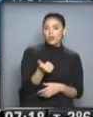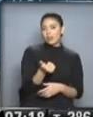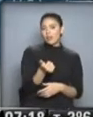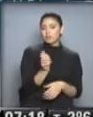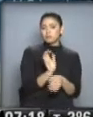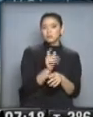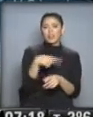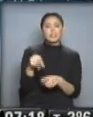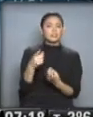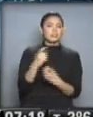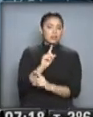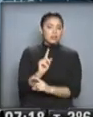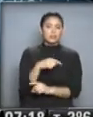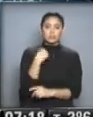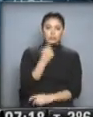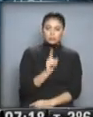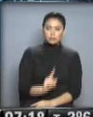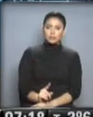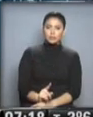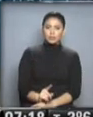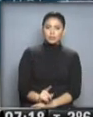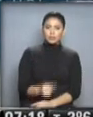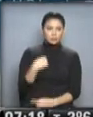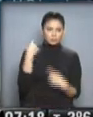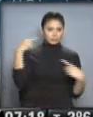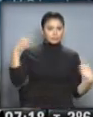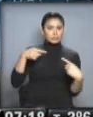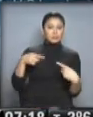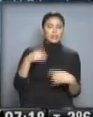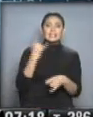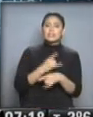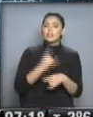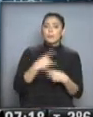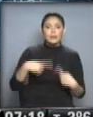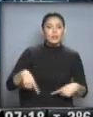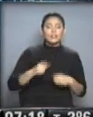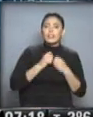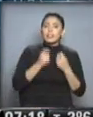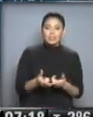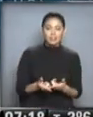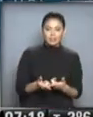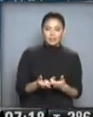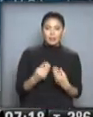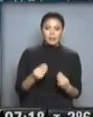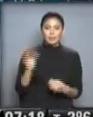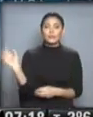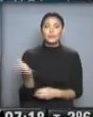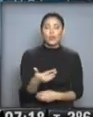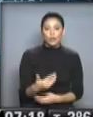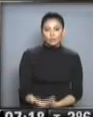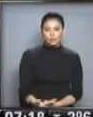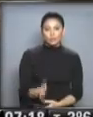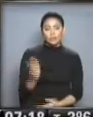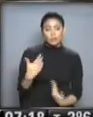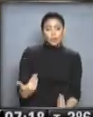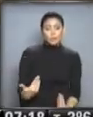si no estarán cosas nosotros nunca creímos en eso nosotros siempre hicimos las cosas para todos para